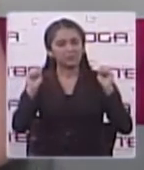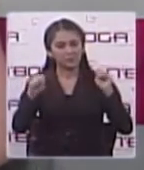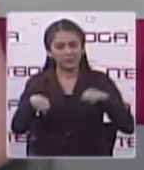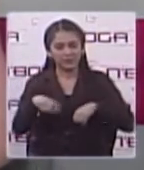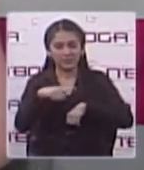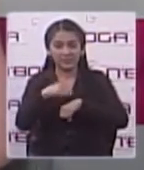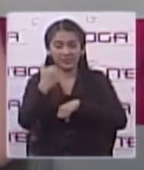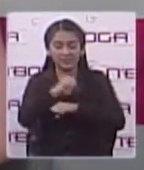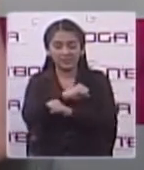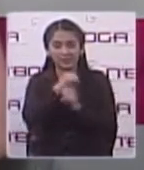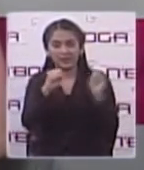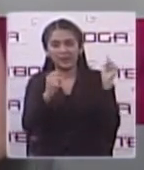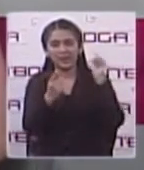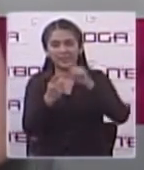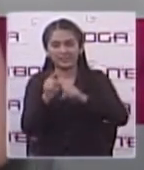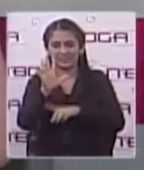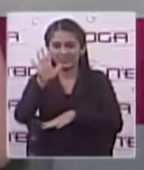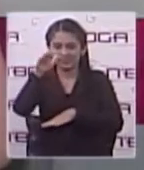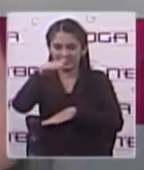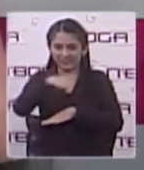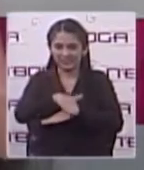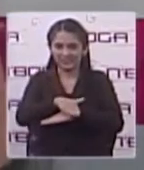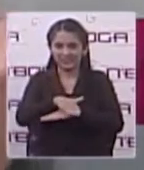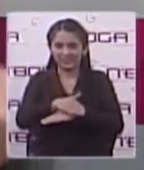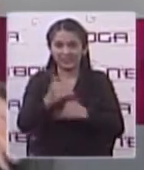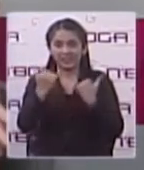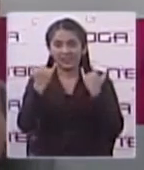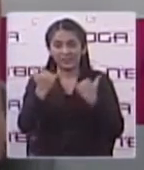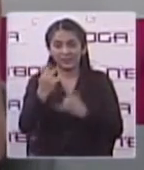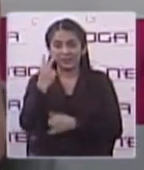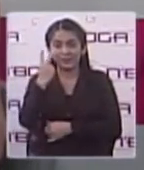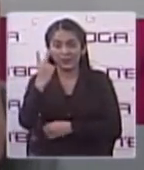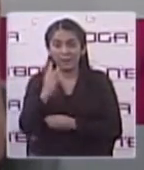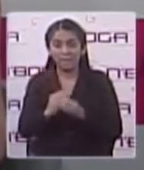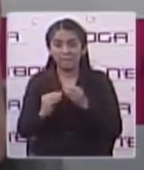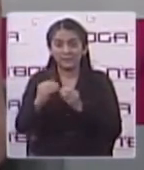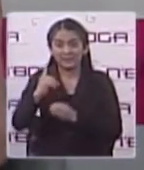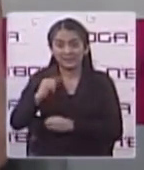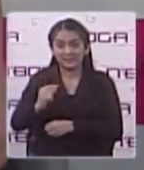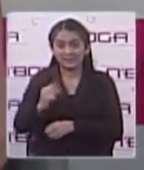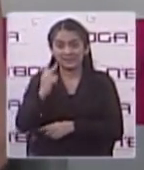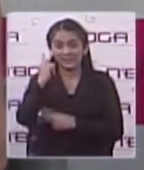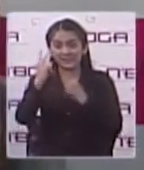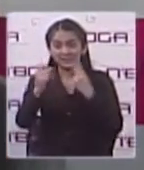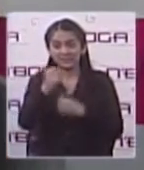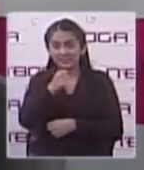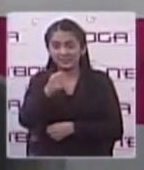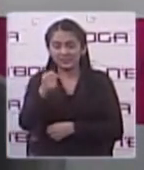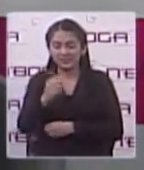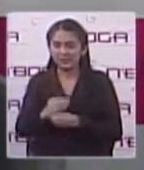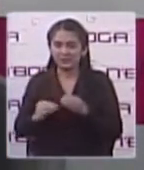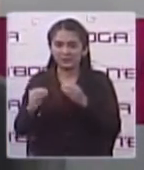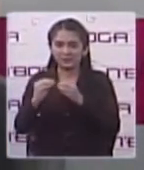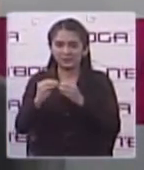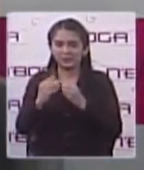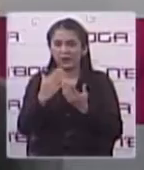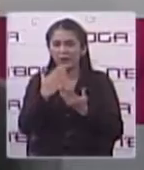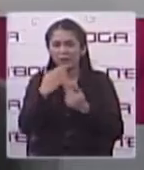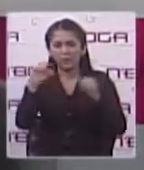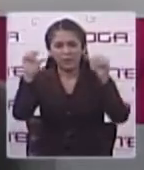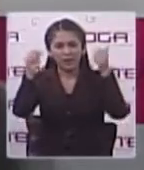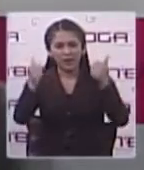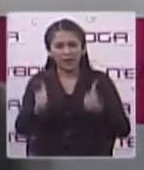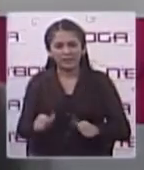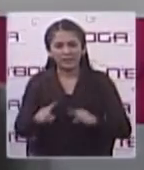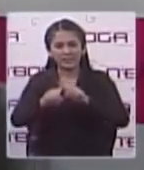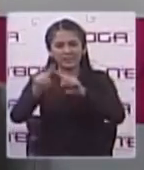a 5 de la tarde. Nelly Aguiar realizó un recorrido por las instalaciones del Museo de Arte Contemporáneo para que ustedes puedan conocer un poquito más de